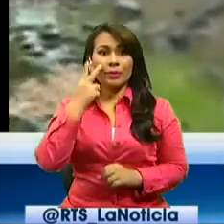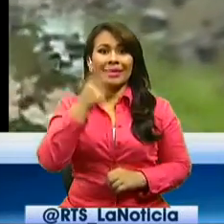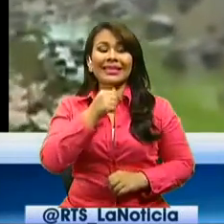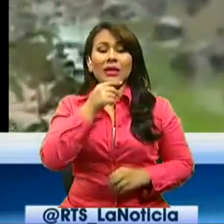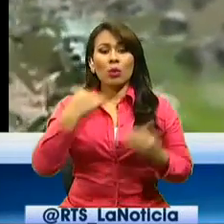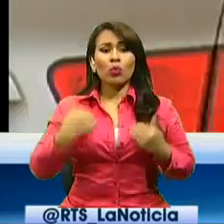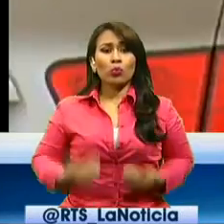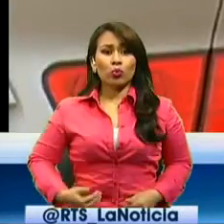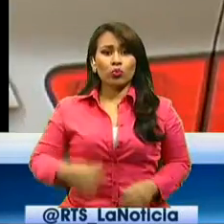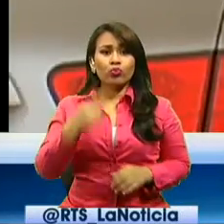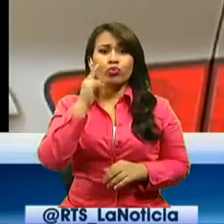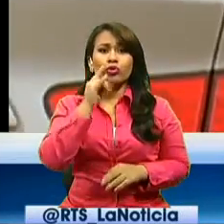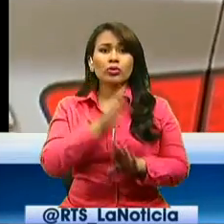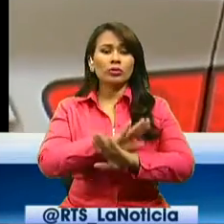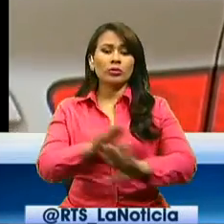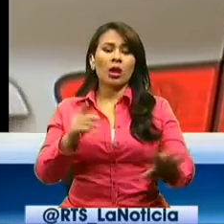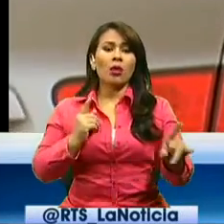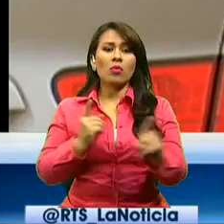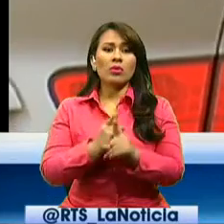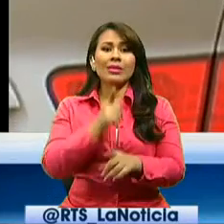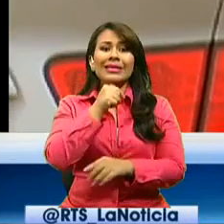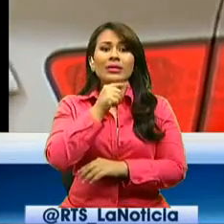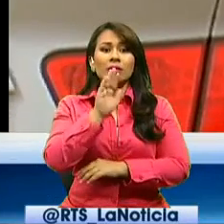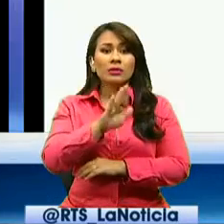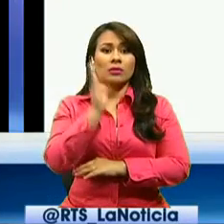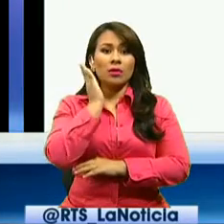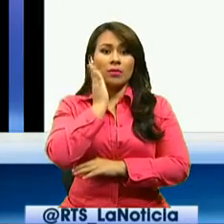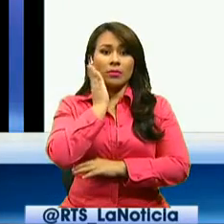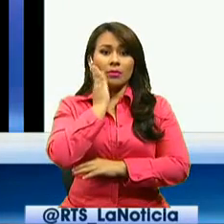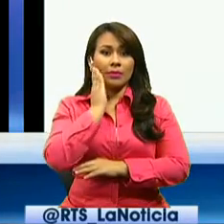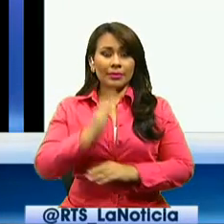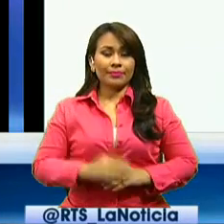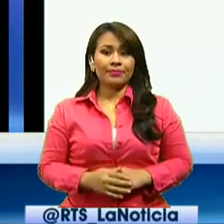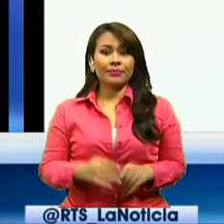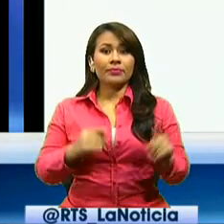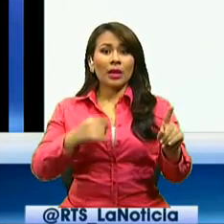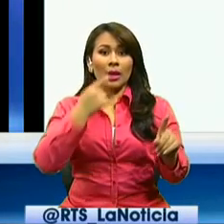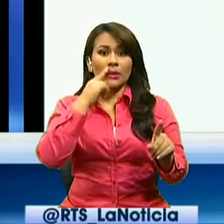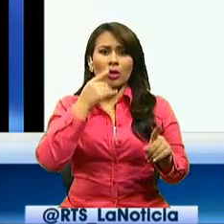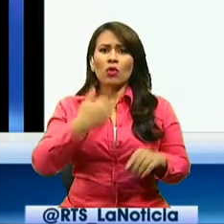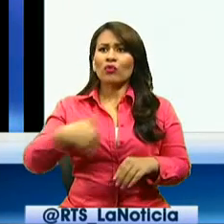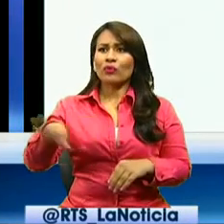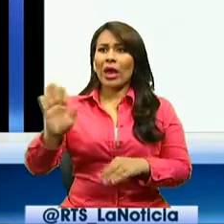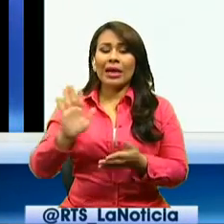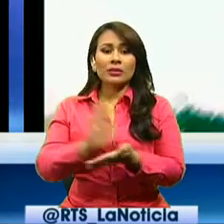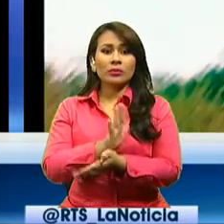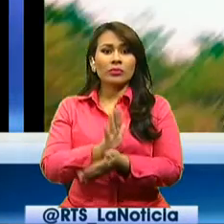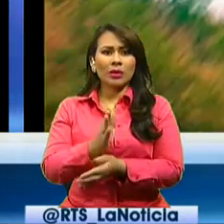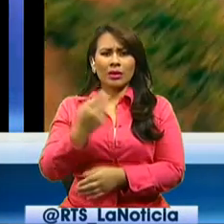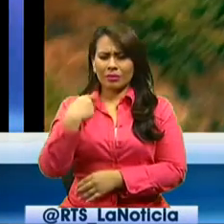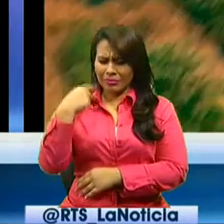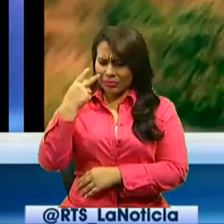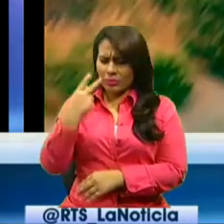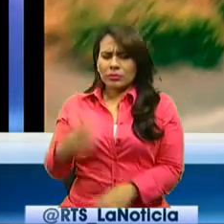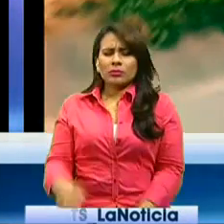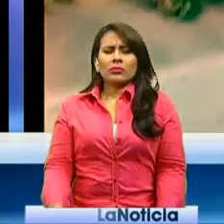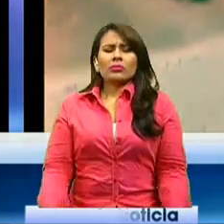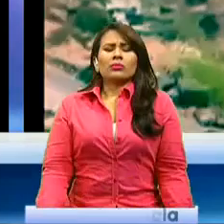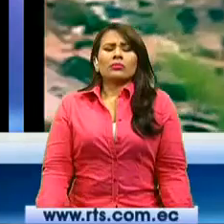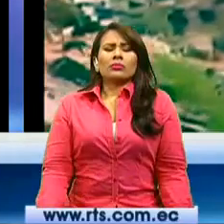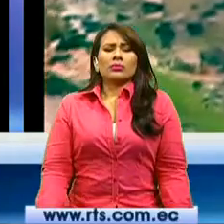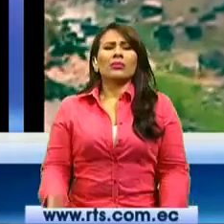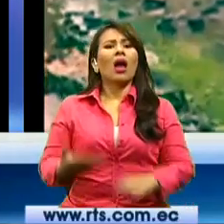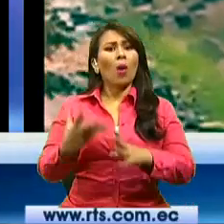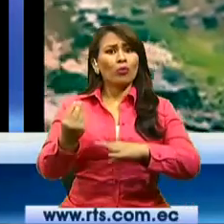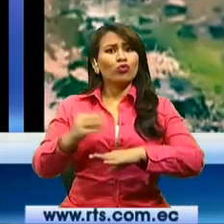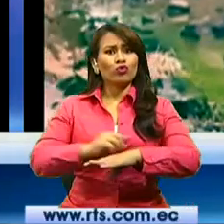fue identificado por su madre. La madre dice que el menor fue a la escuela, pero de lo que se ve de la rigidez cadavérica que tiene, pues ya han